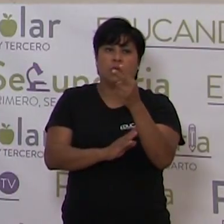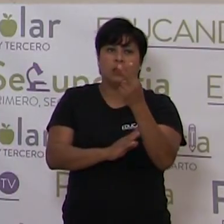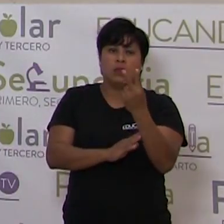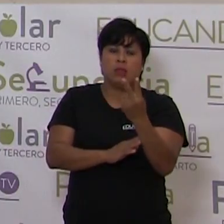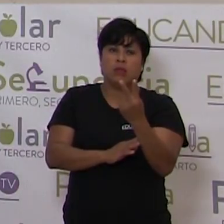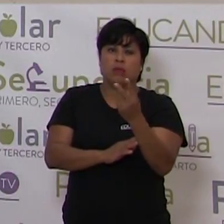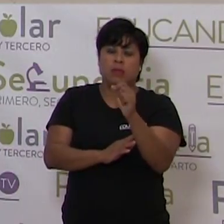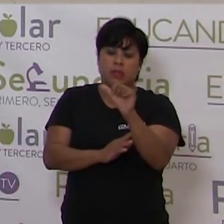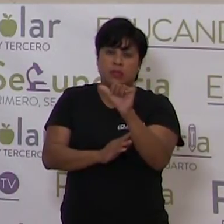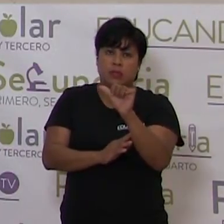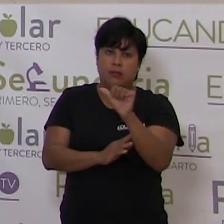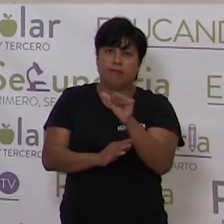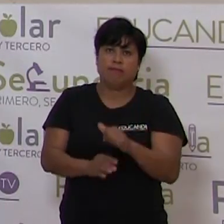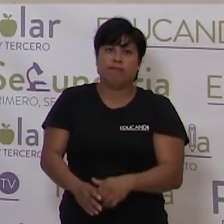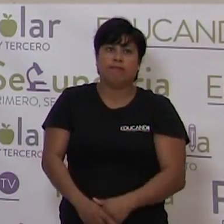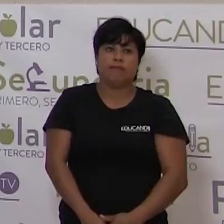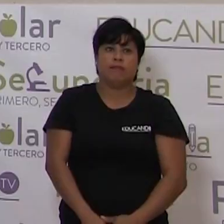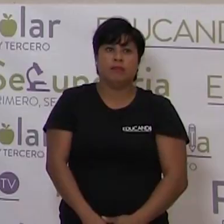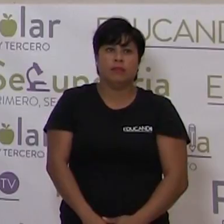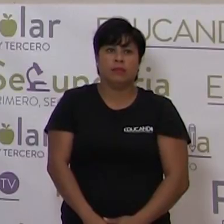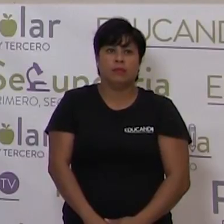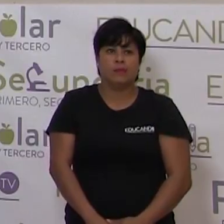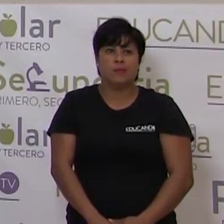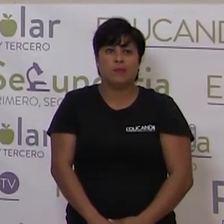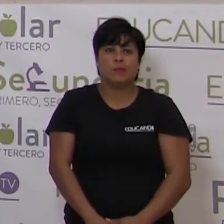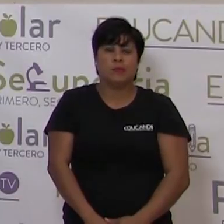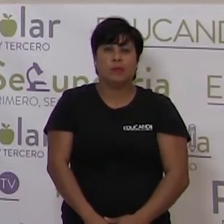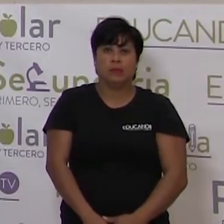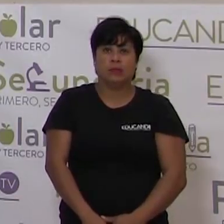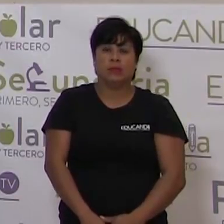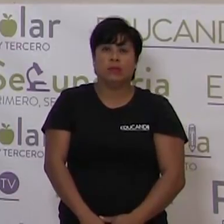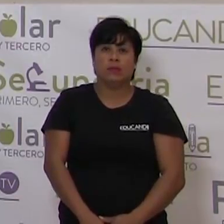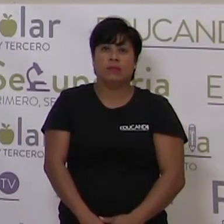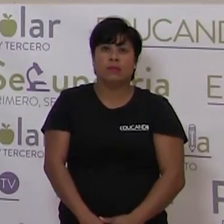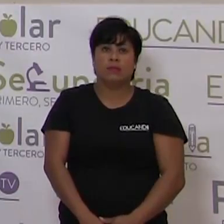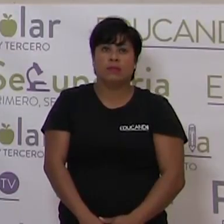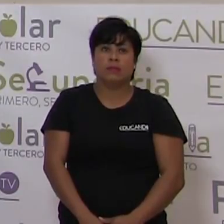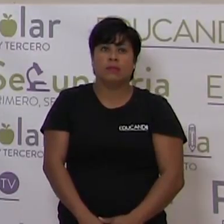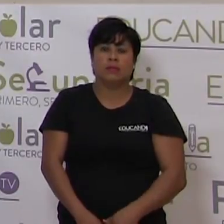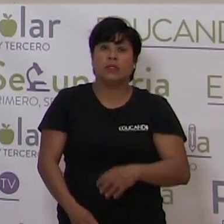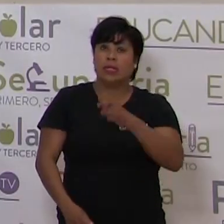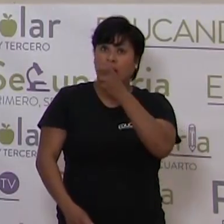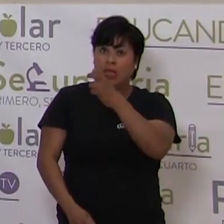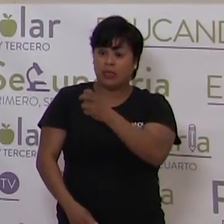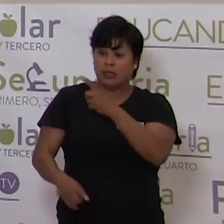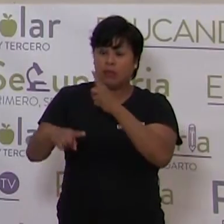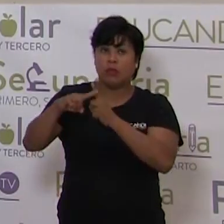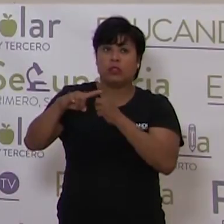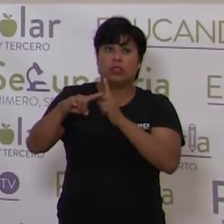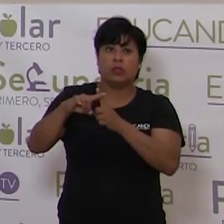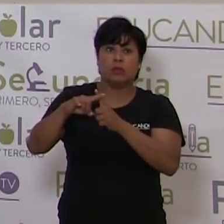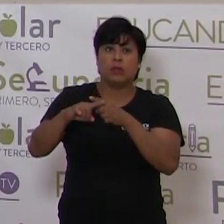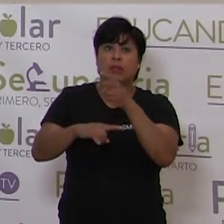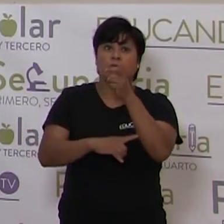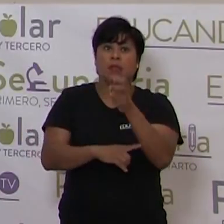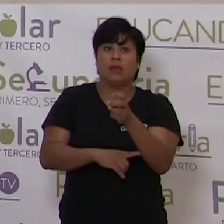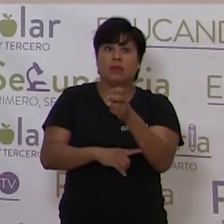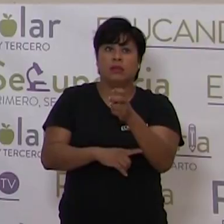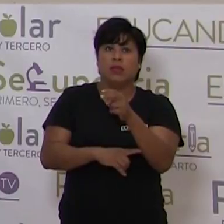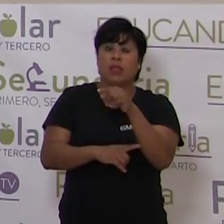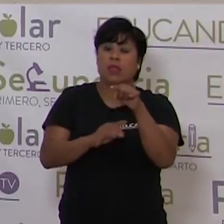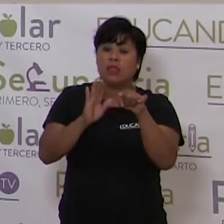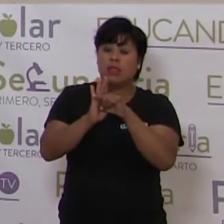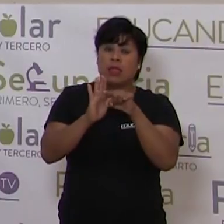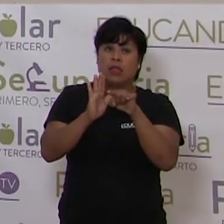menos 16. ¿Sí? Aquí son positivos y aquí van a ser